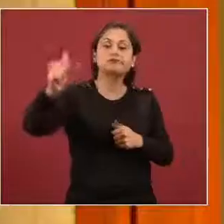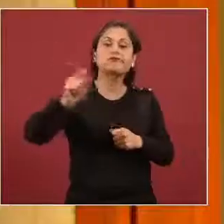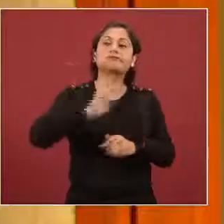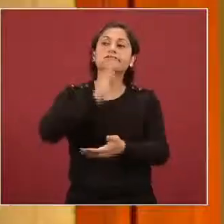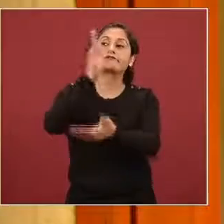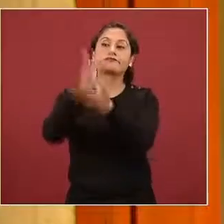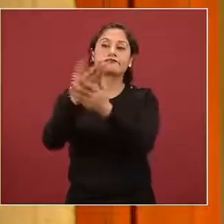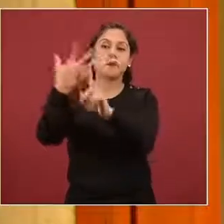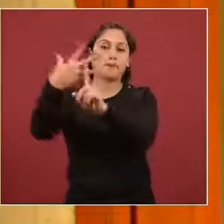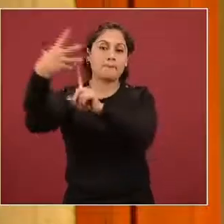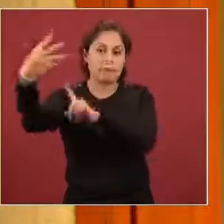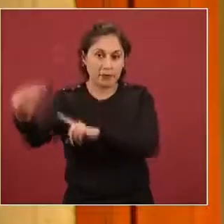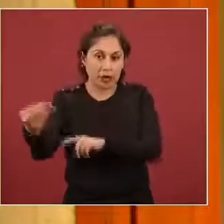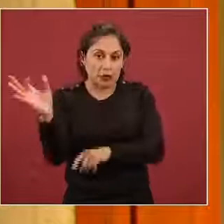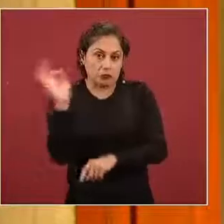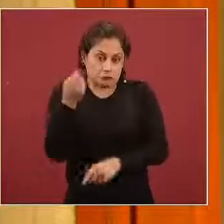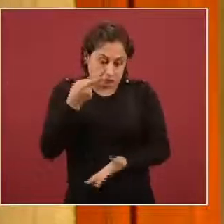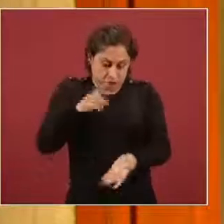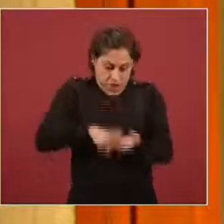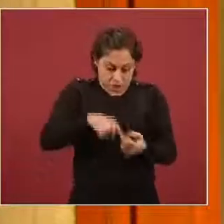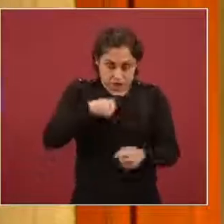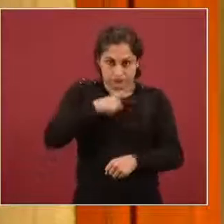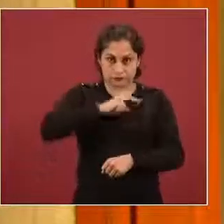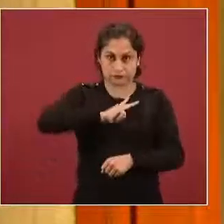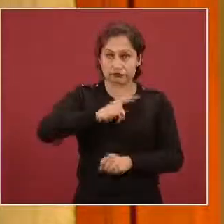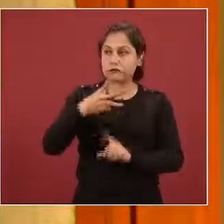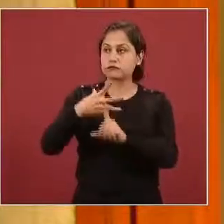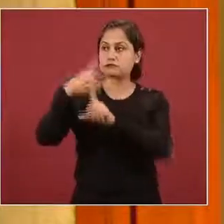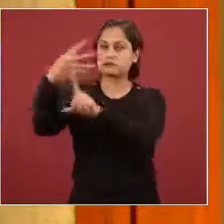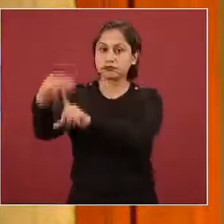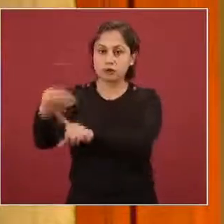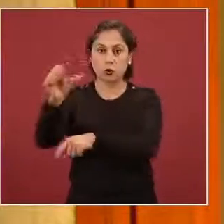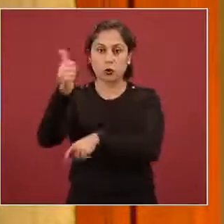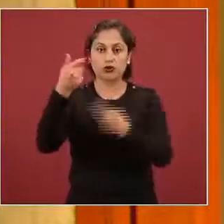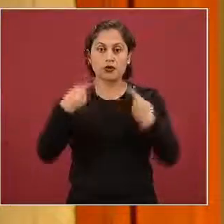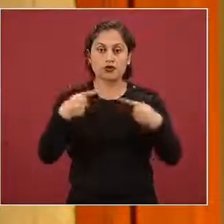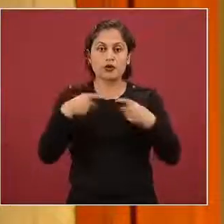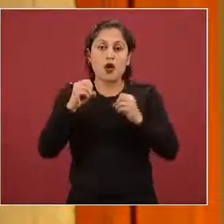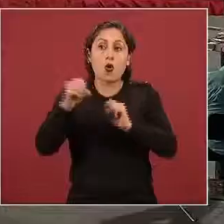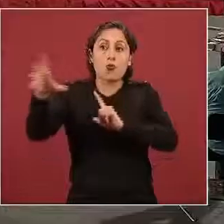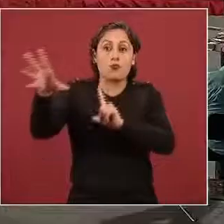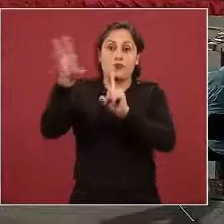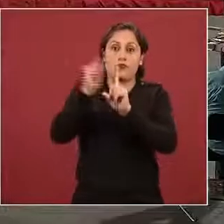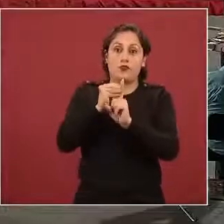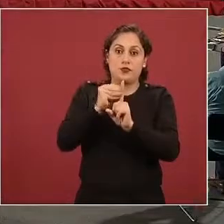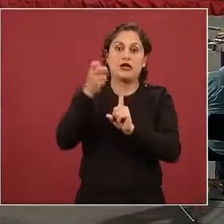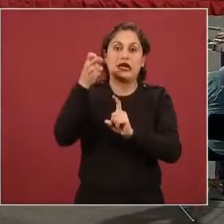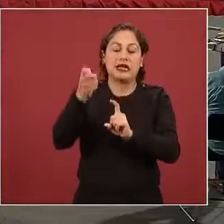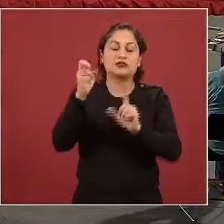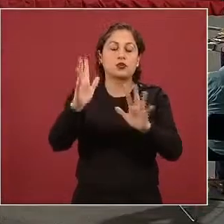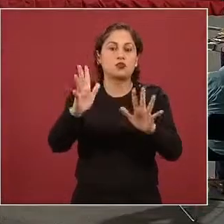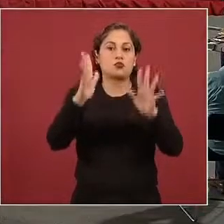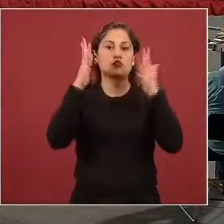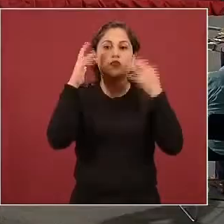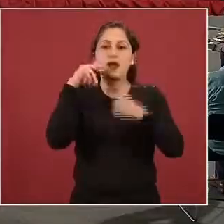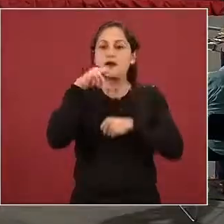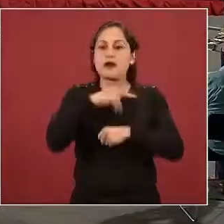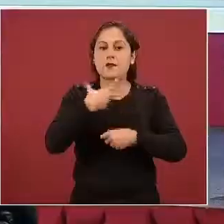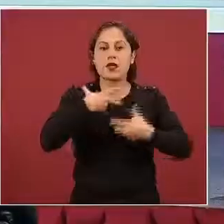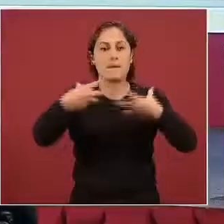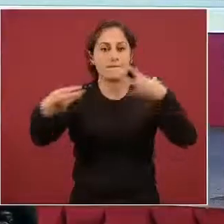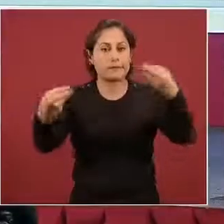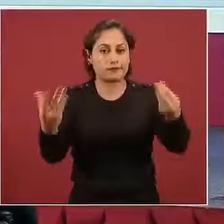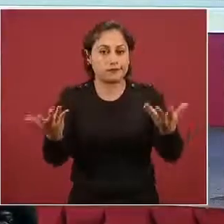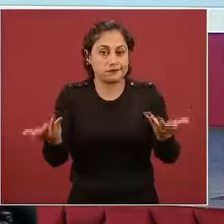que nos puedan contagiar y eso hace que se propague más rápida y más ampliamente la enfermedad. Esta realidad no podemos